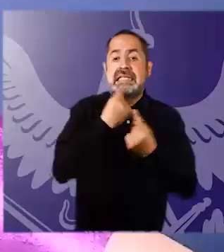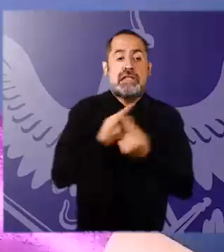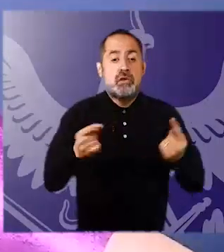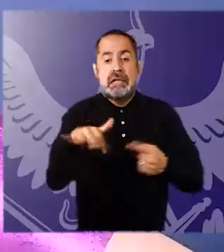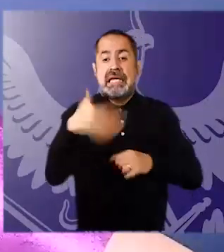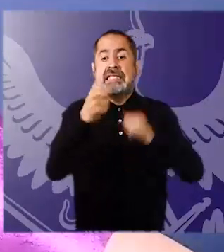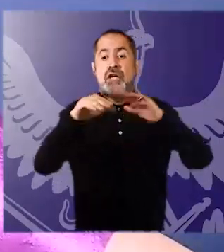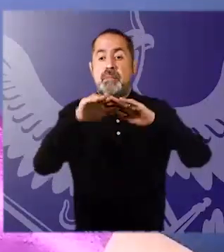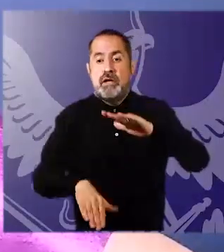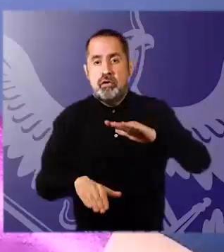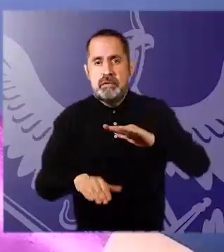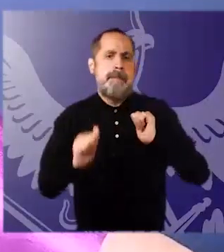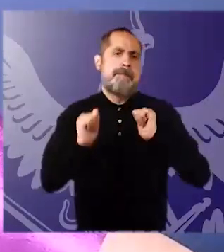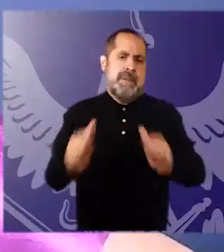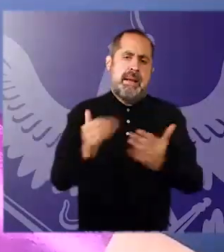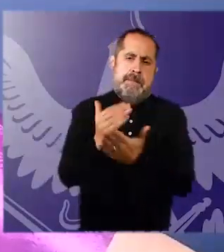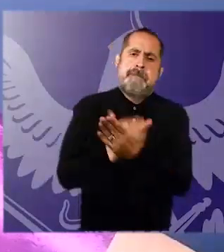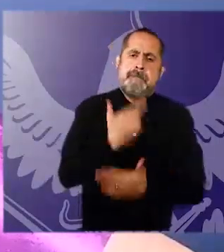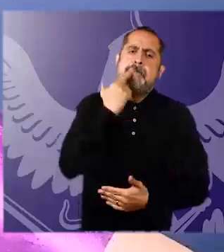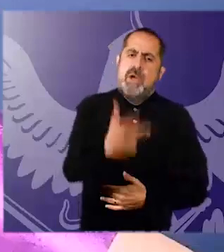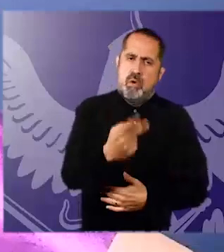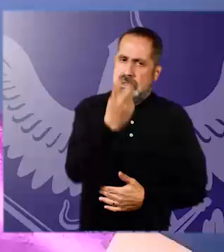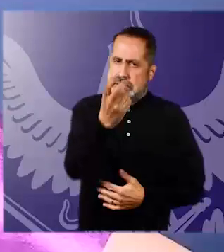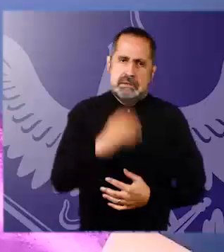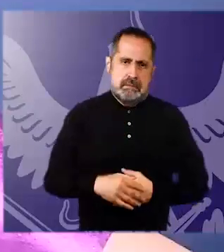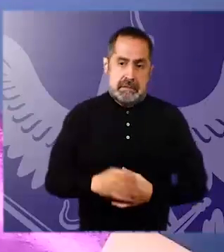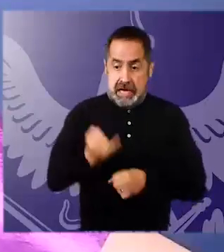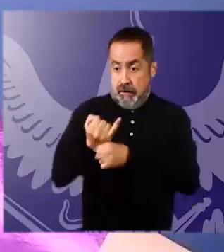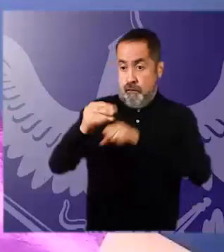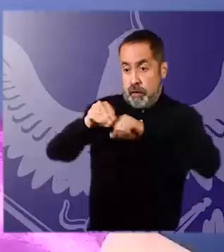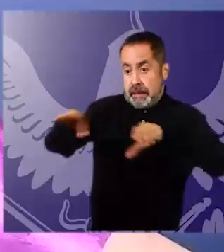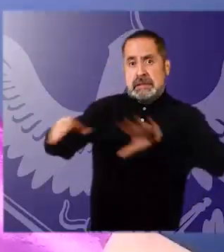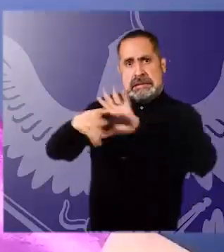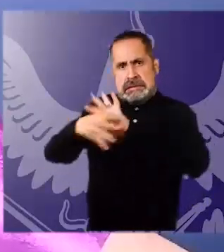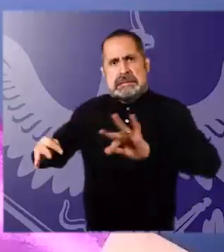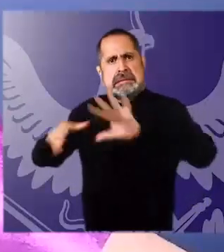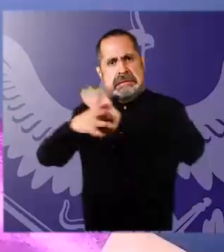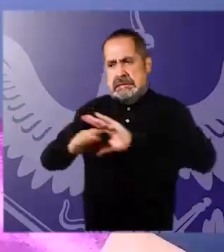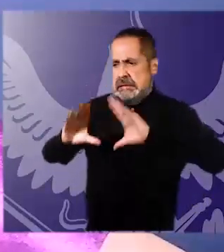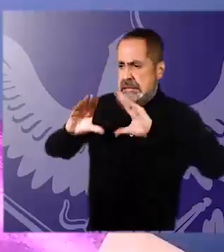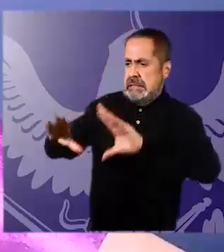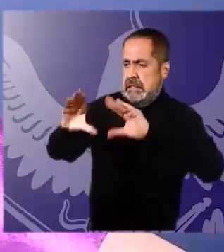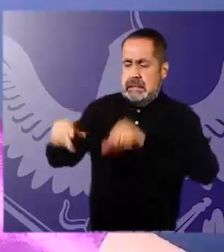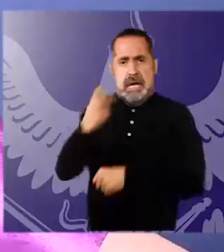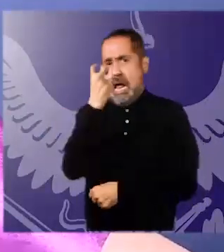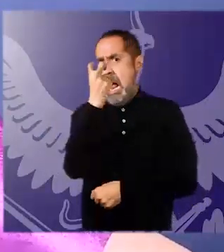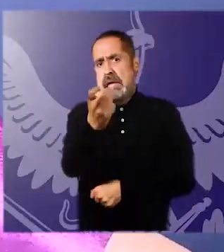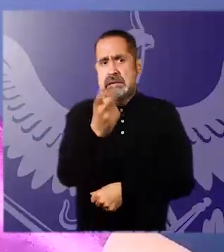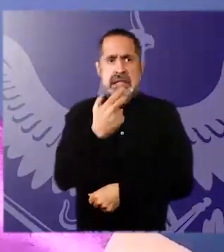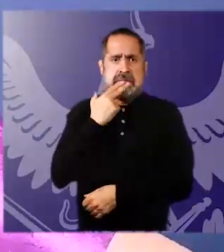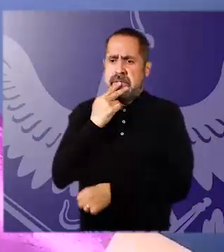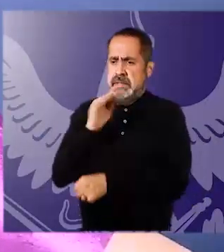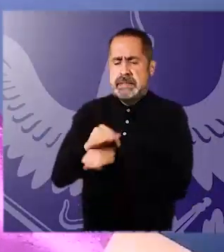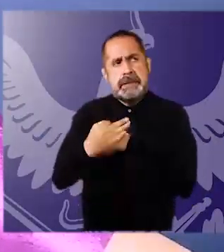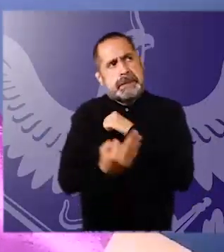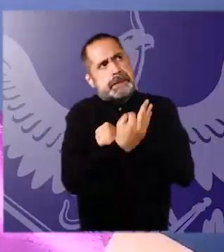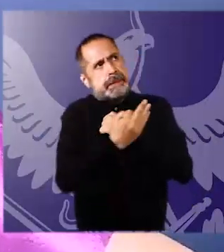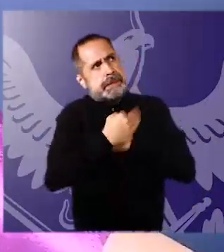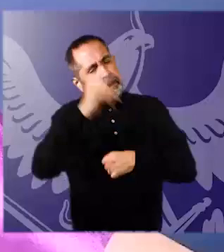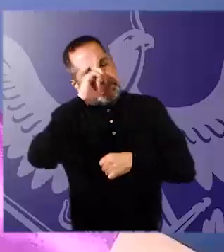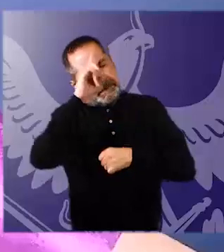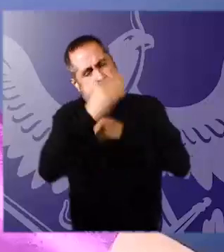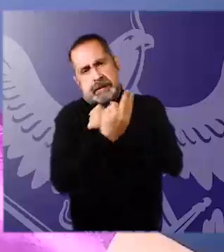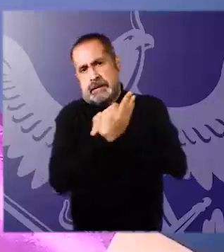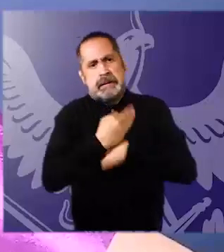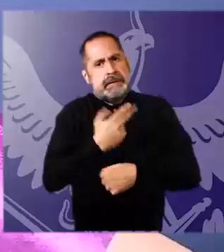adolescentes menores de 15 años. La información siempre será un factor de protección,